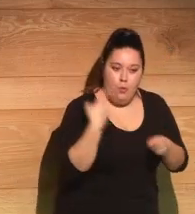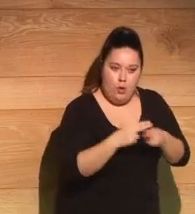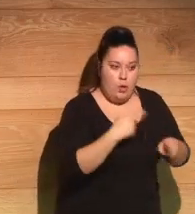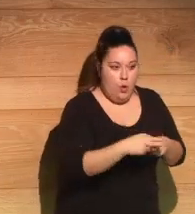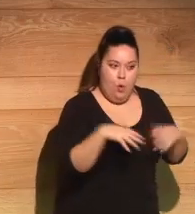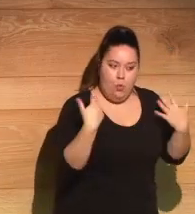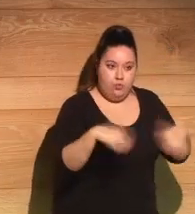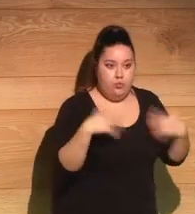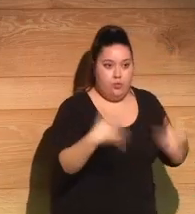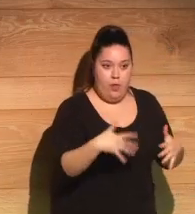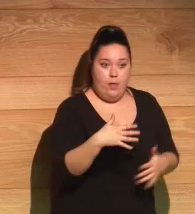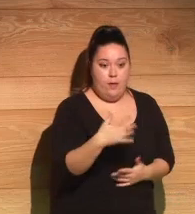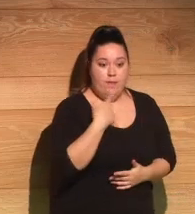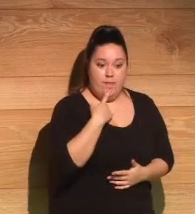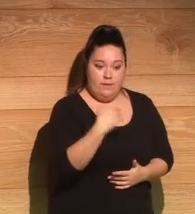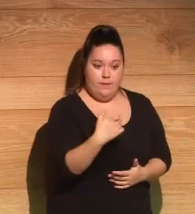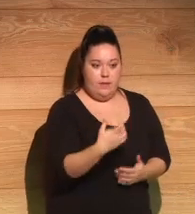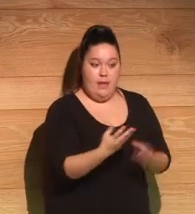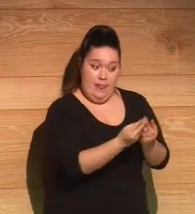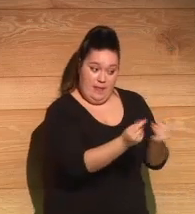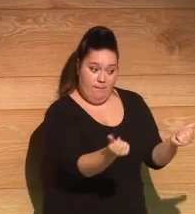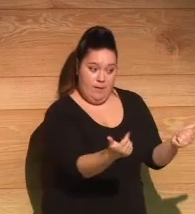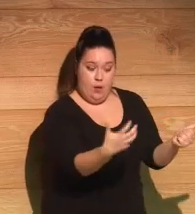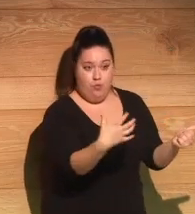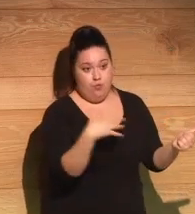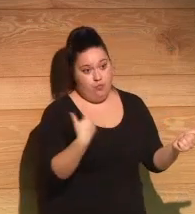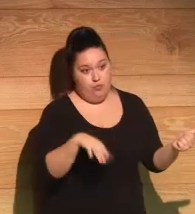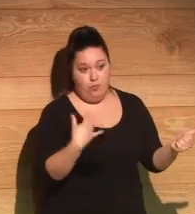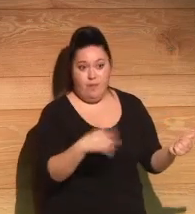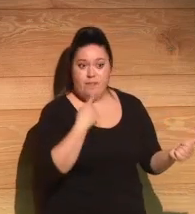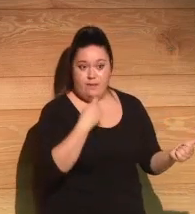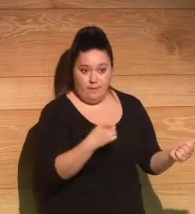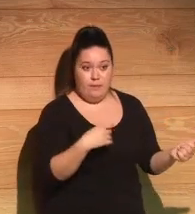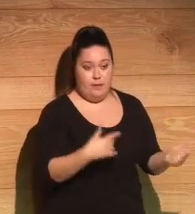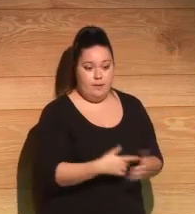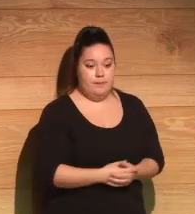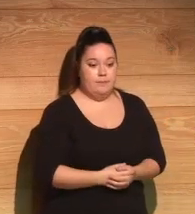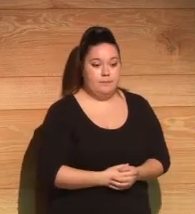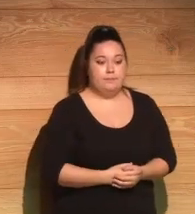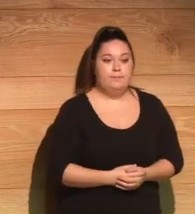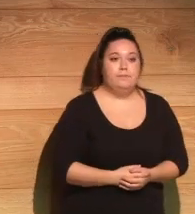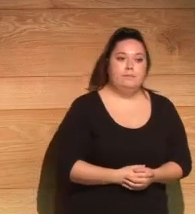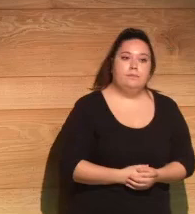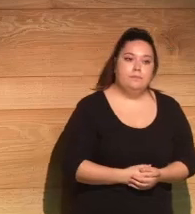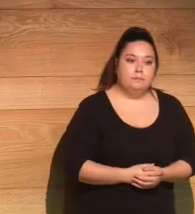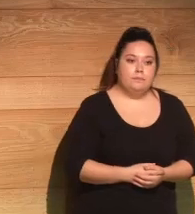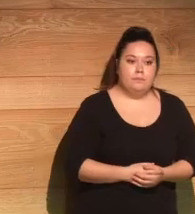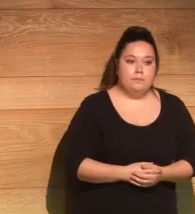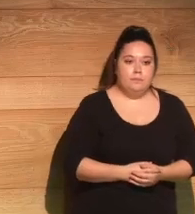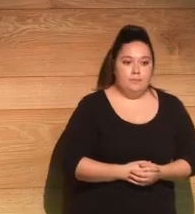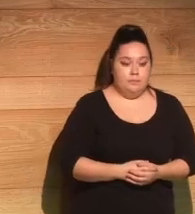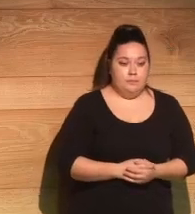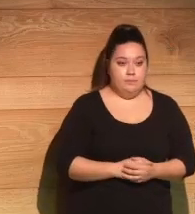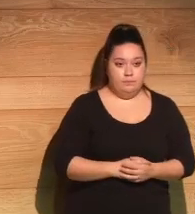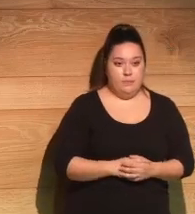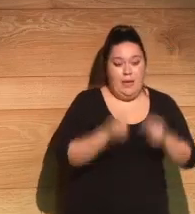desmontar. Eso sí que va a tomar generaciones, el rehacer el espacio público y el rehacer la esfera